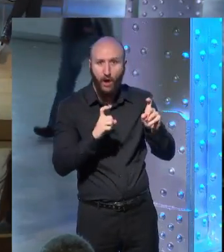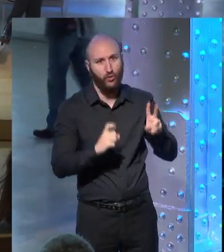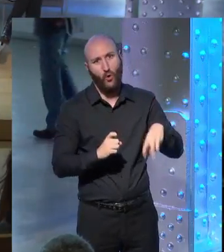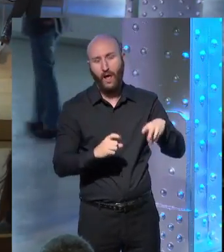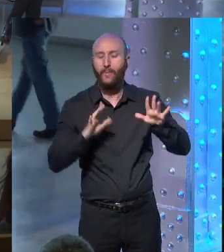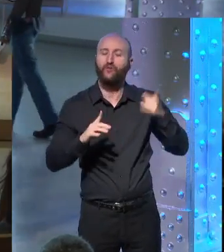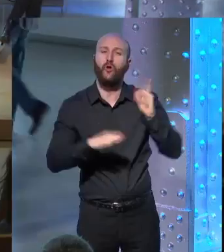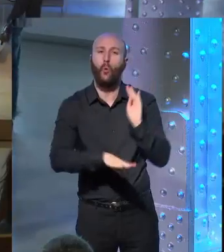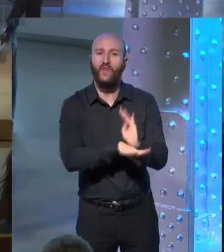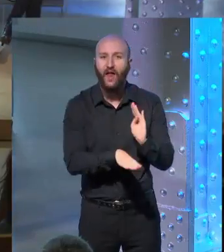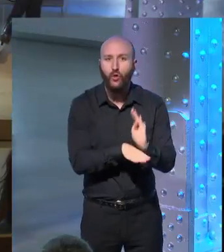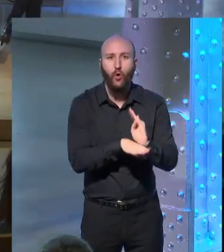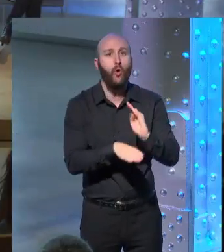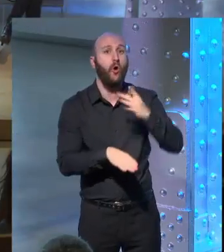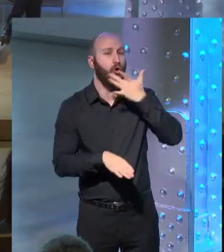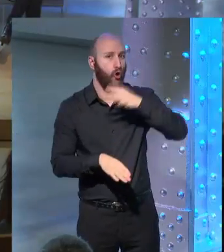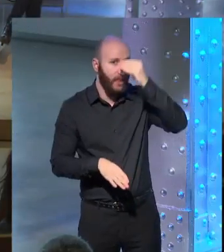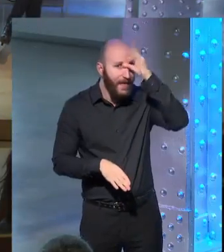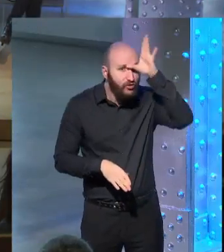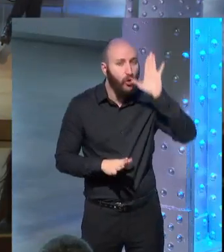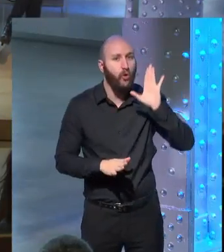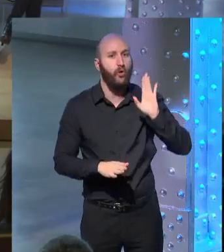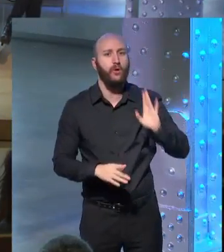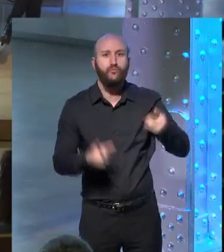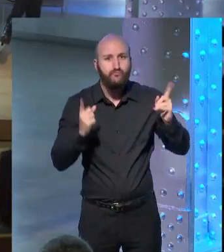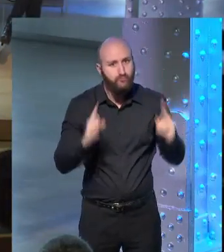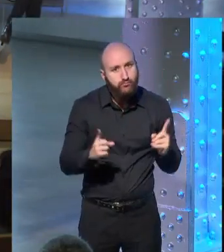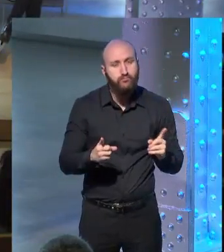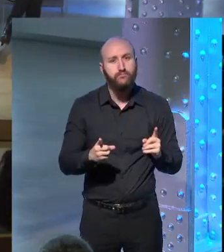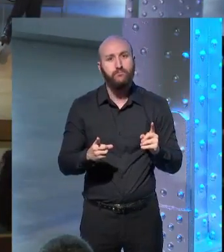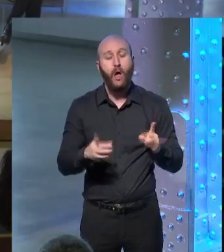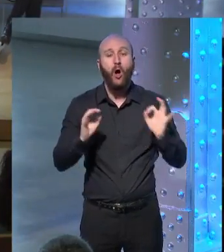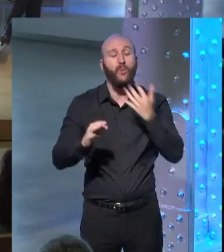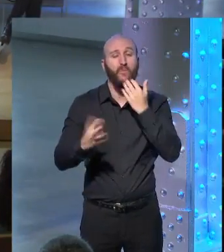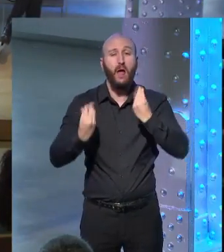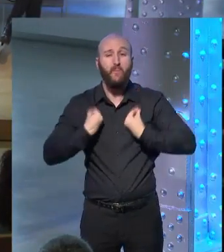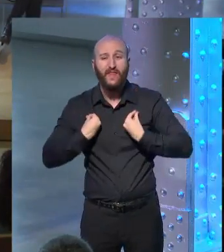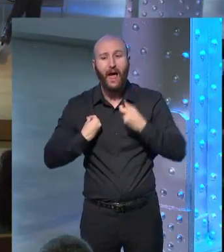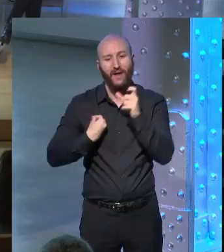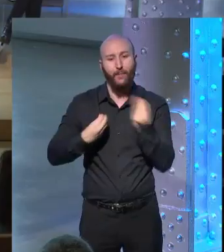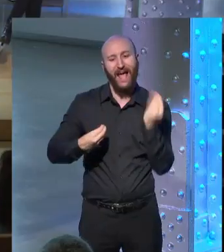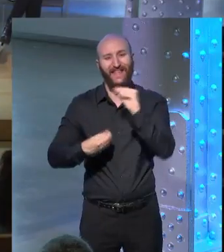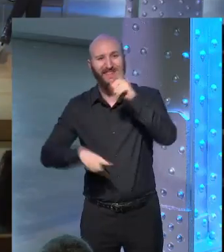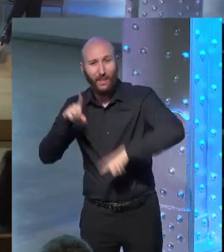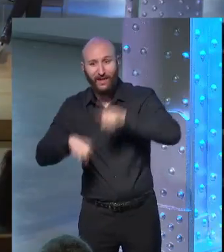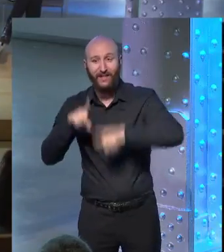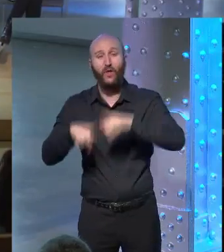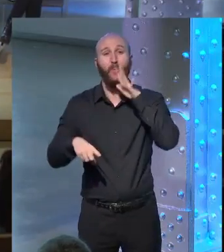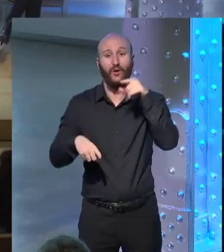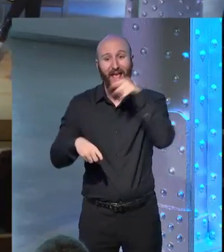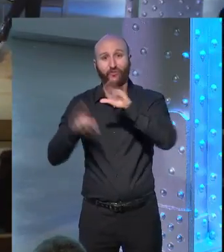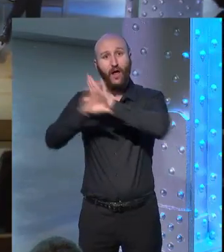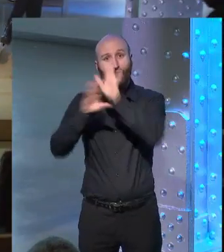hablo de prudencia, de conocimiento, de tener mucho cuidado, de poner muchos dependes en su vida, que es condicionantes que van a determinar